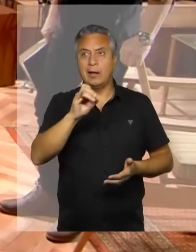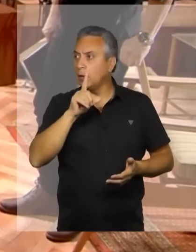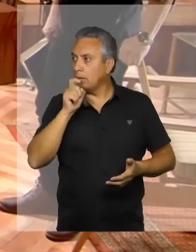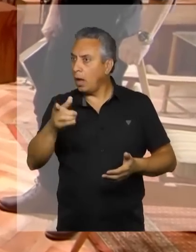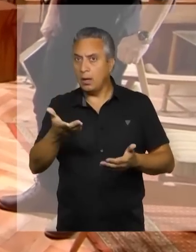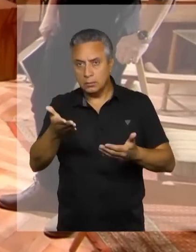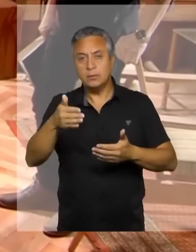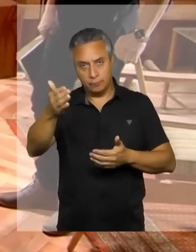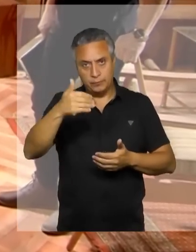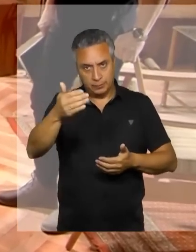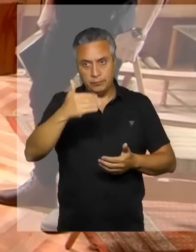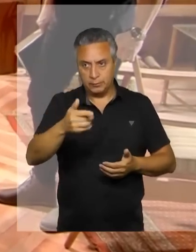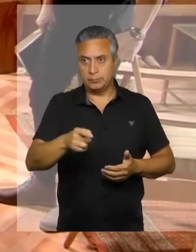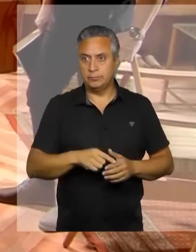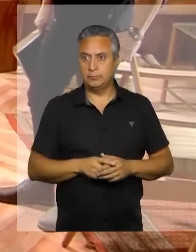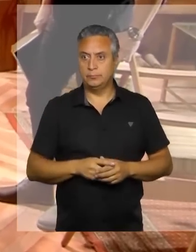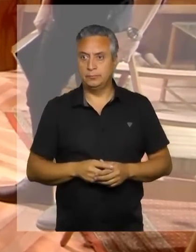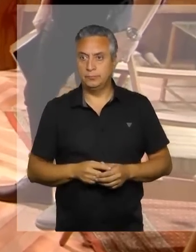¡Voy!